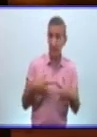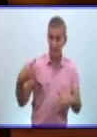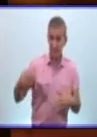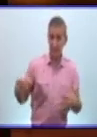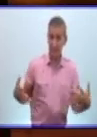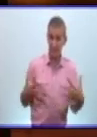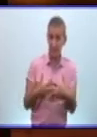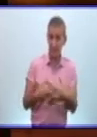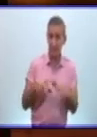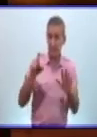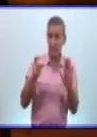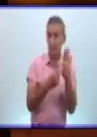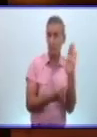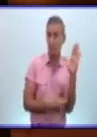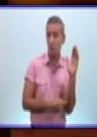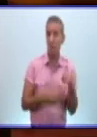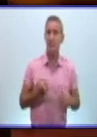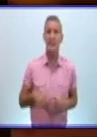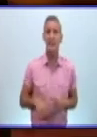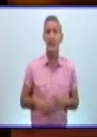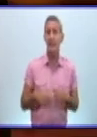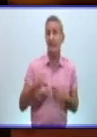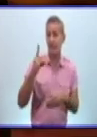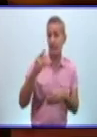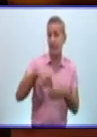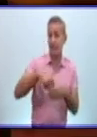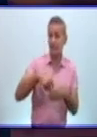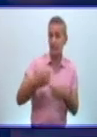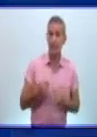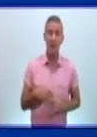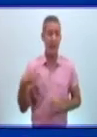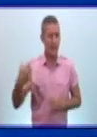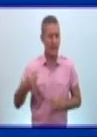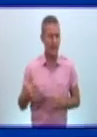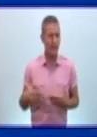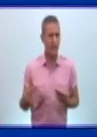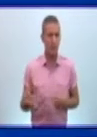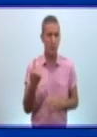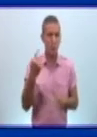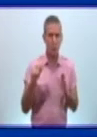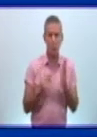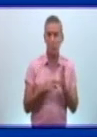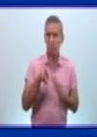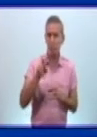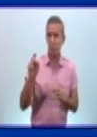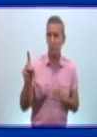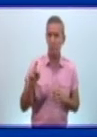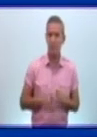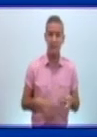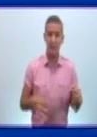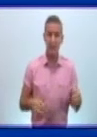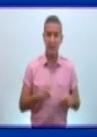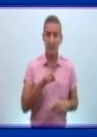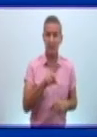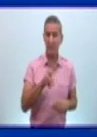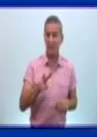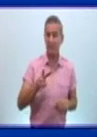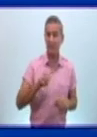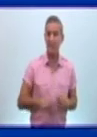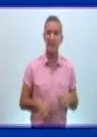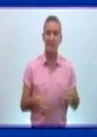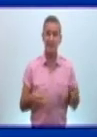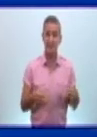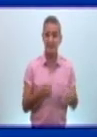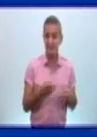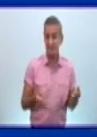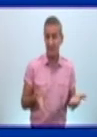los componentes de las disoluciones. Y es el ejercicio 1.21 de la página 13 de su libro de texto.